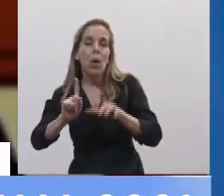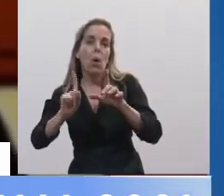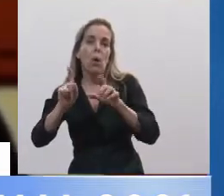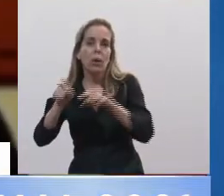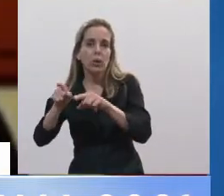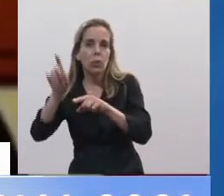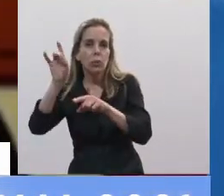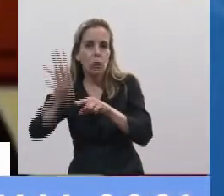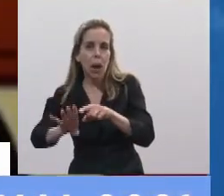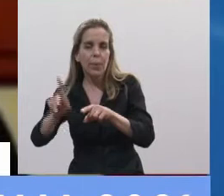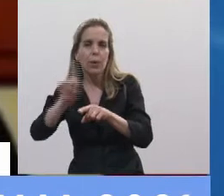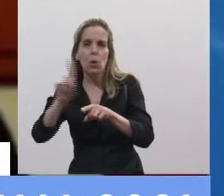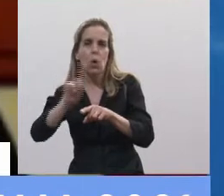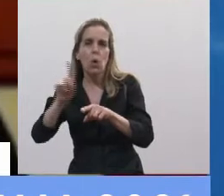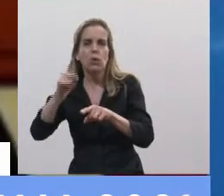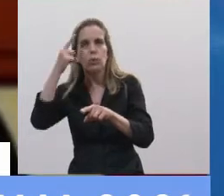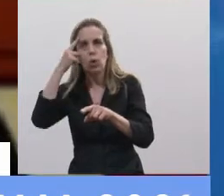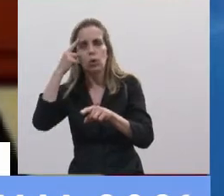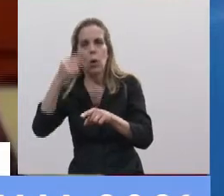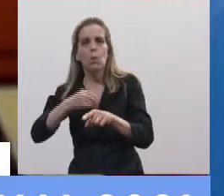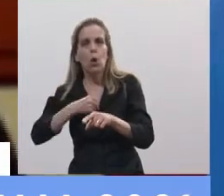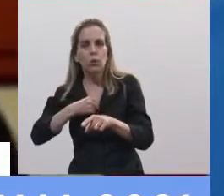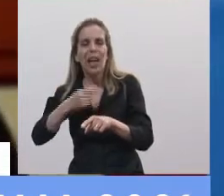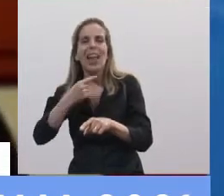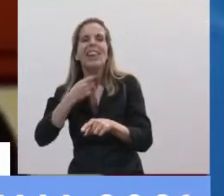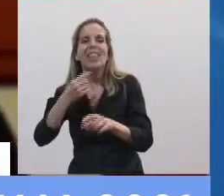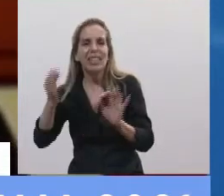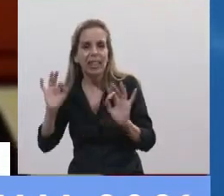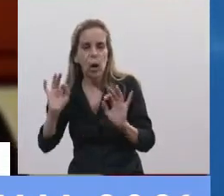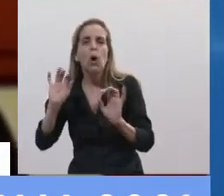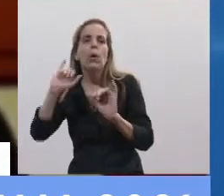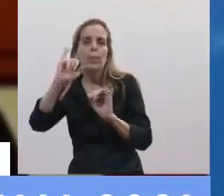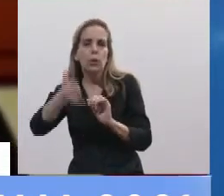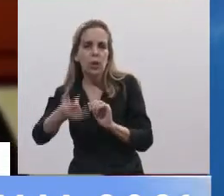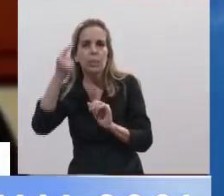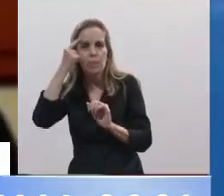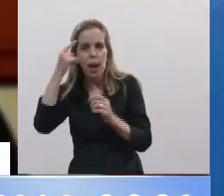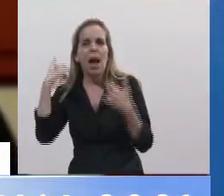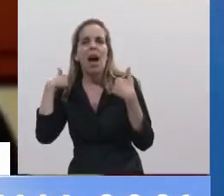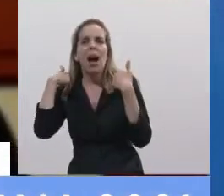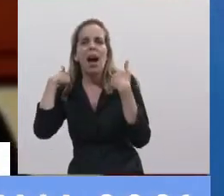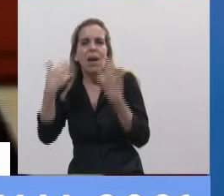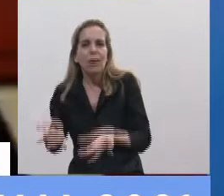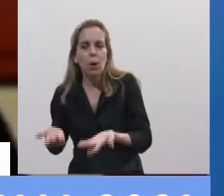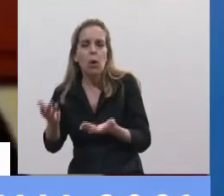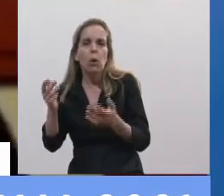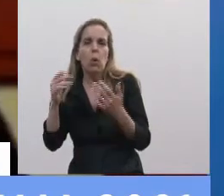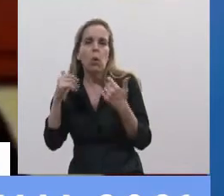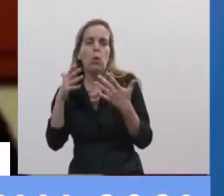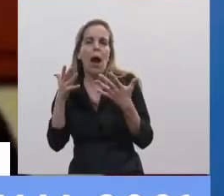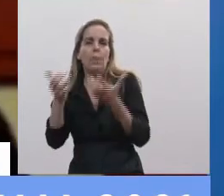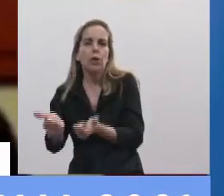solo expresiones de buena voluntad, sino que si no están acompañadas con la debida contemplación del